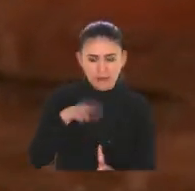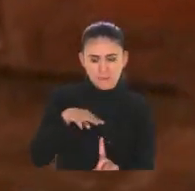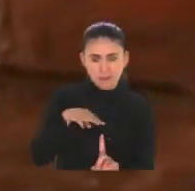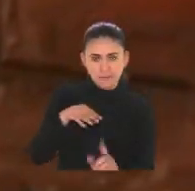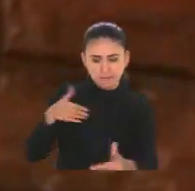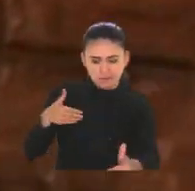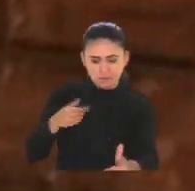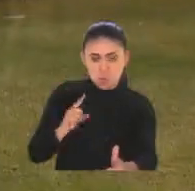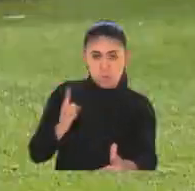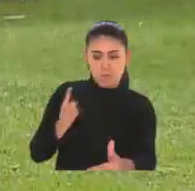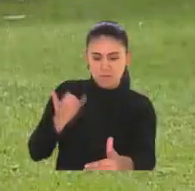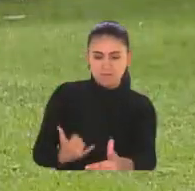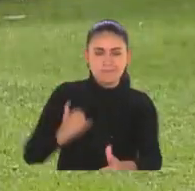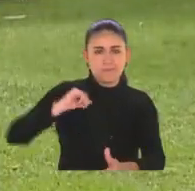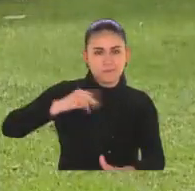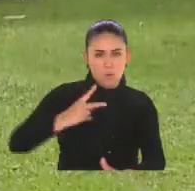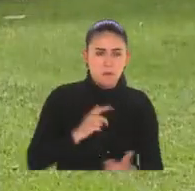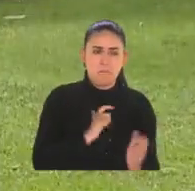meses.